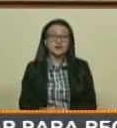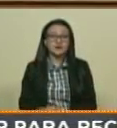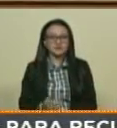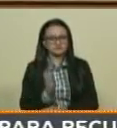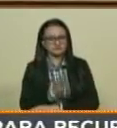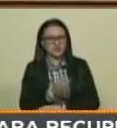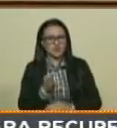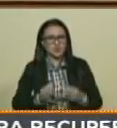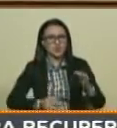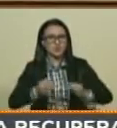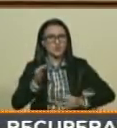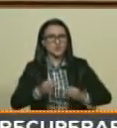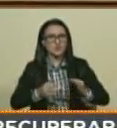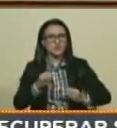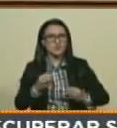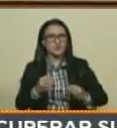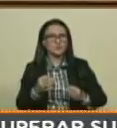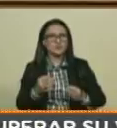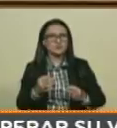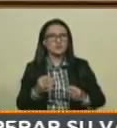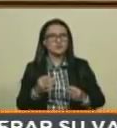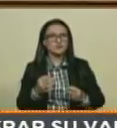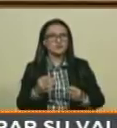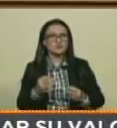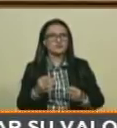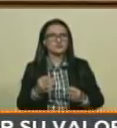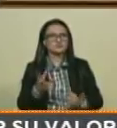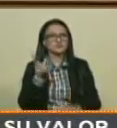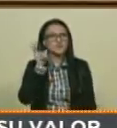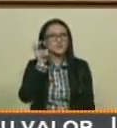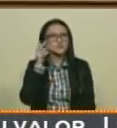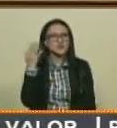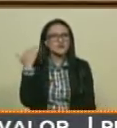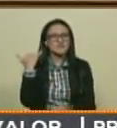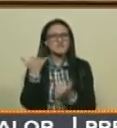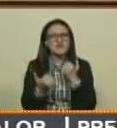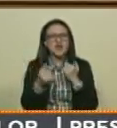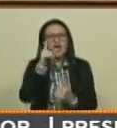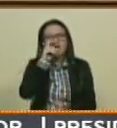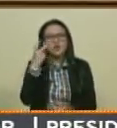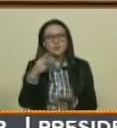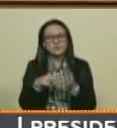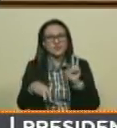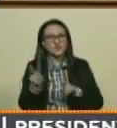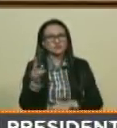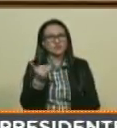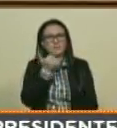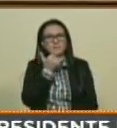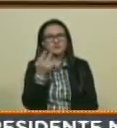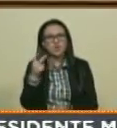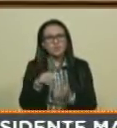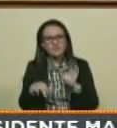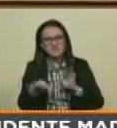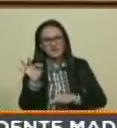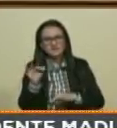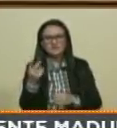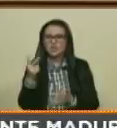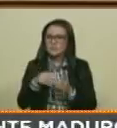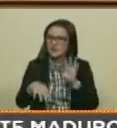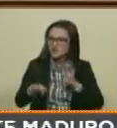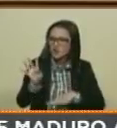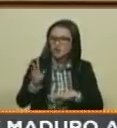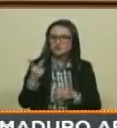judicializado, esta vez sí, una trama que se había escuchado ya a finales del año 2012. Oye, pero ¿qué pasó en el 2013,